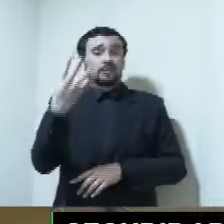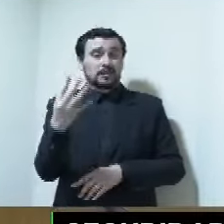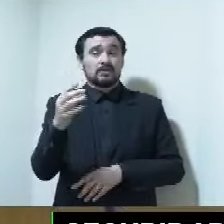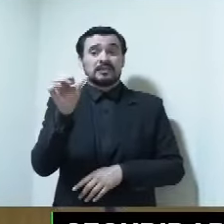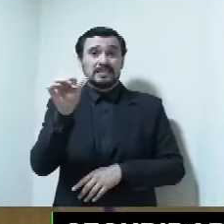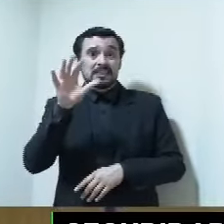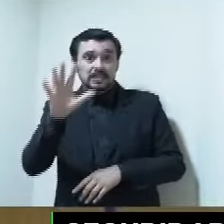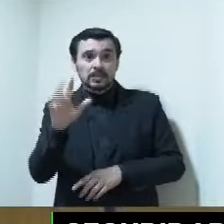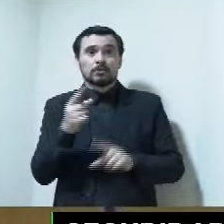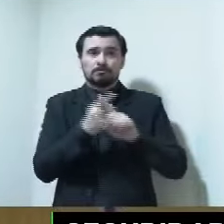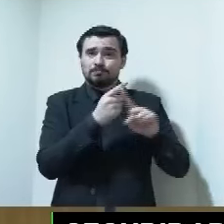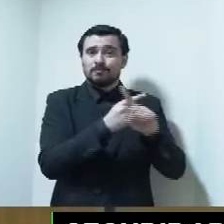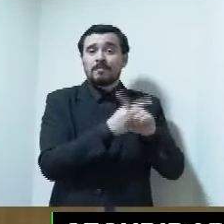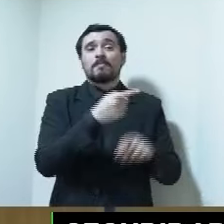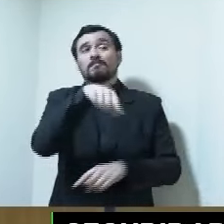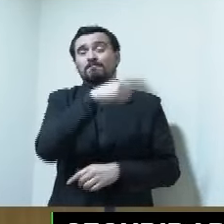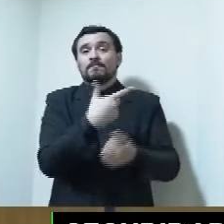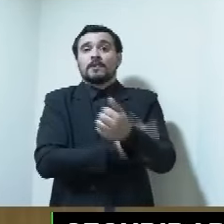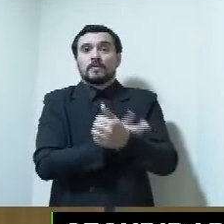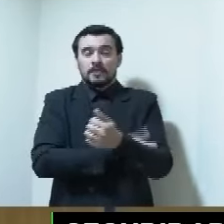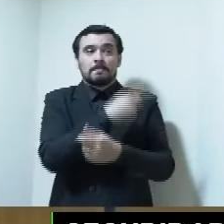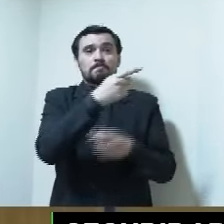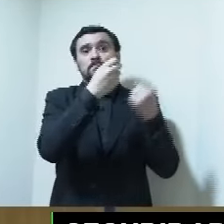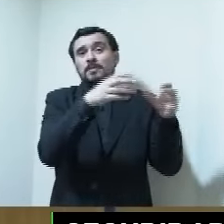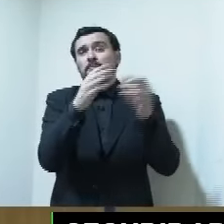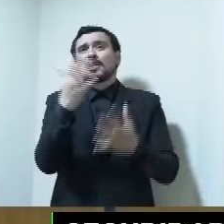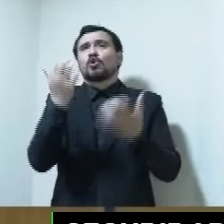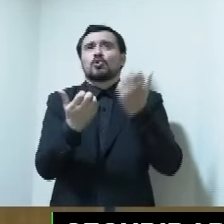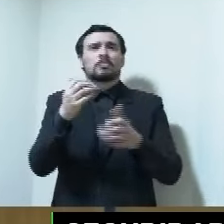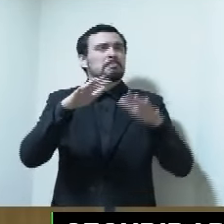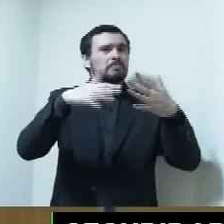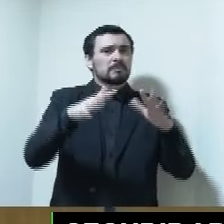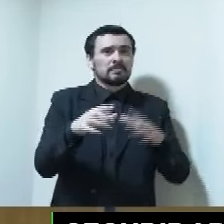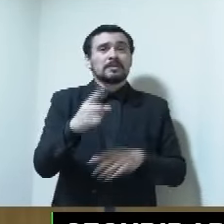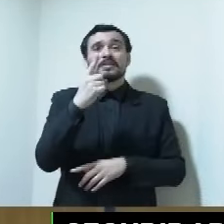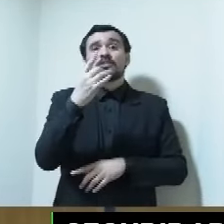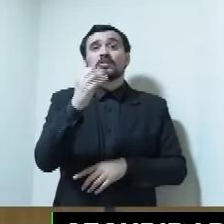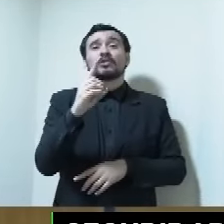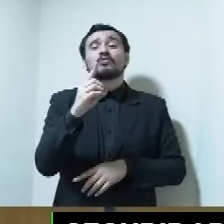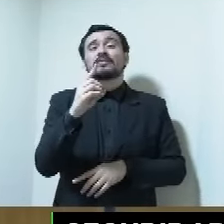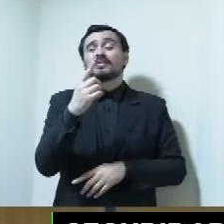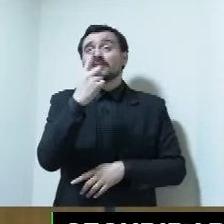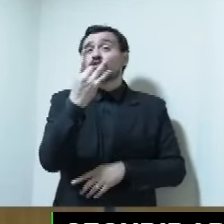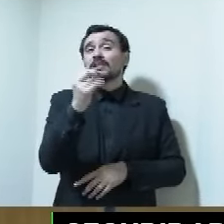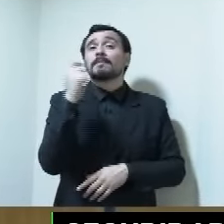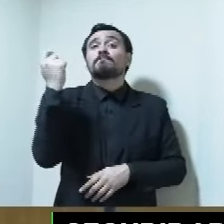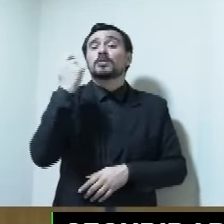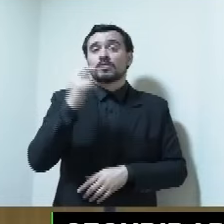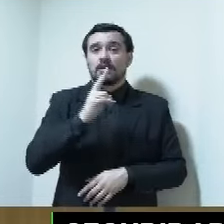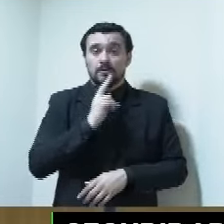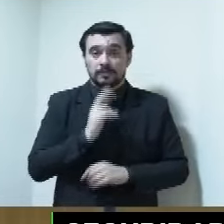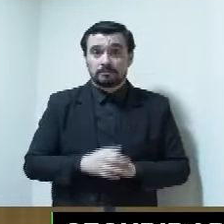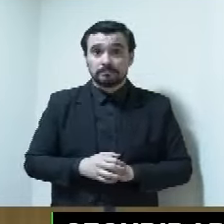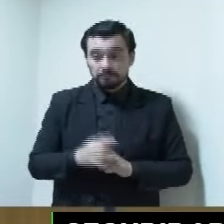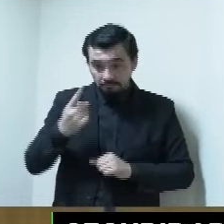1.465 operativos de combate al narcotráfico, causando pérdidas económicas estimadas en más de 180 millones de dólares. Nuestra